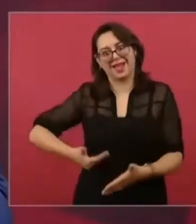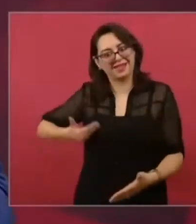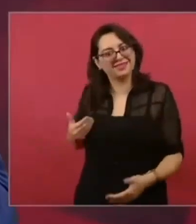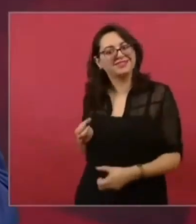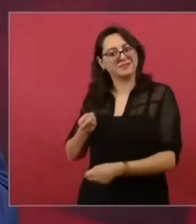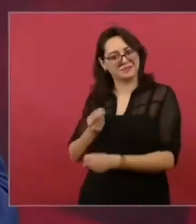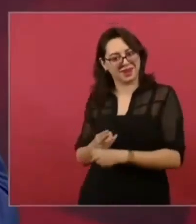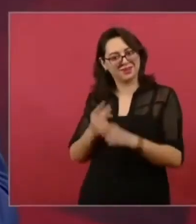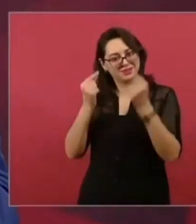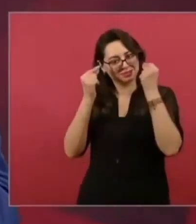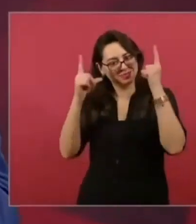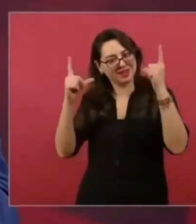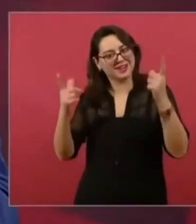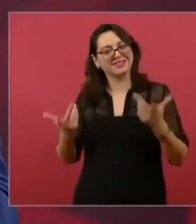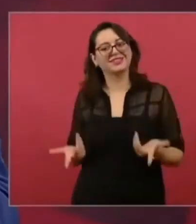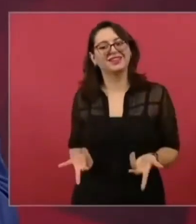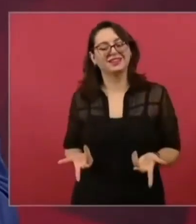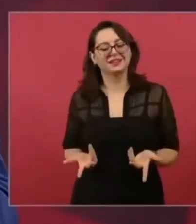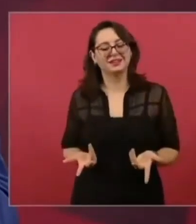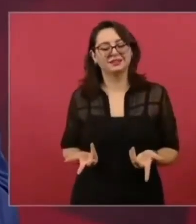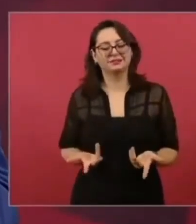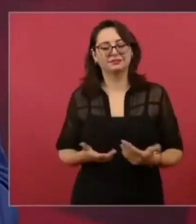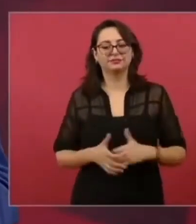de nuestros pueblos. Y